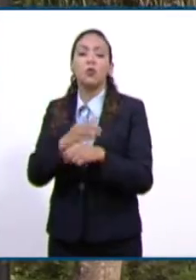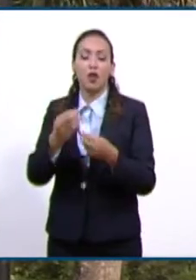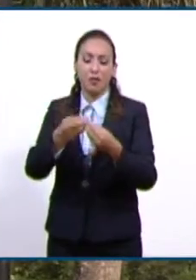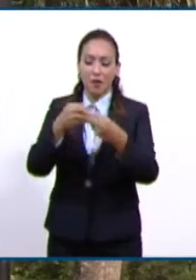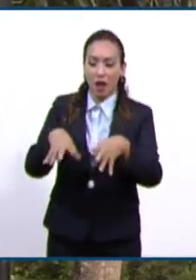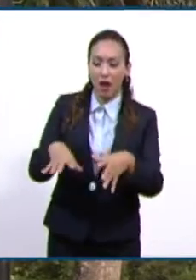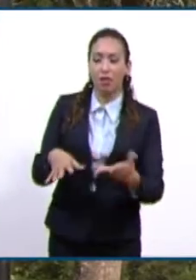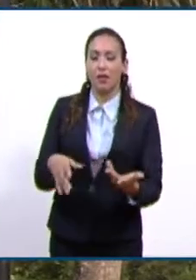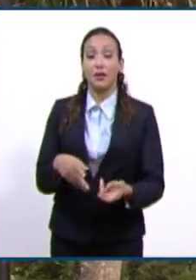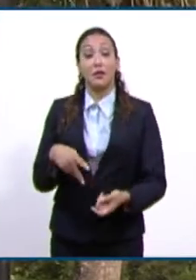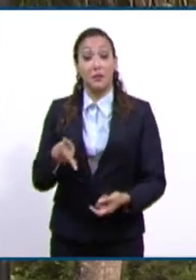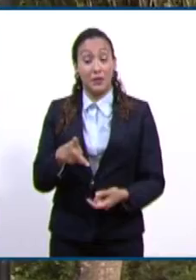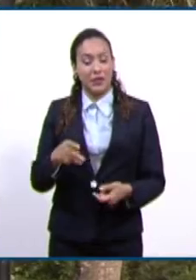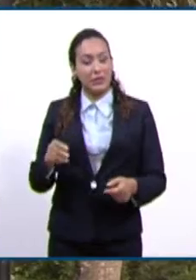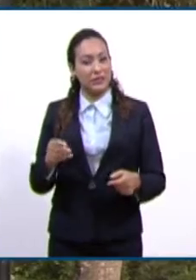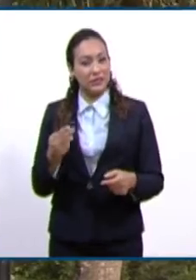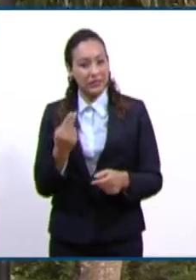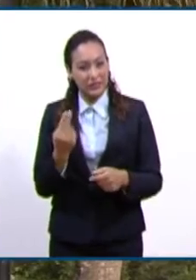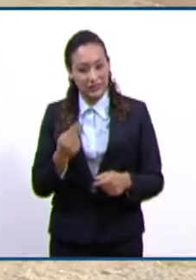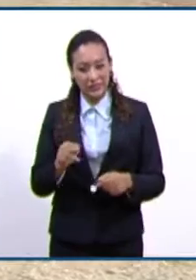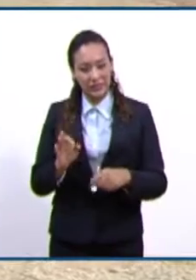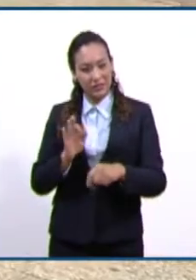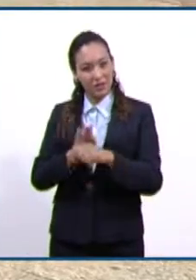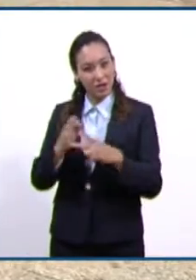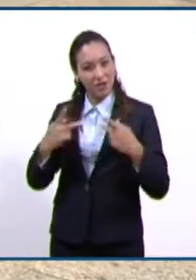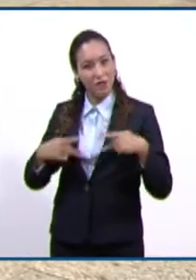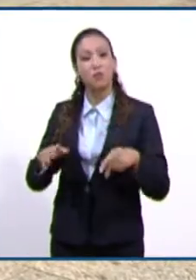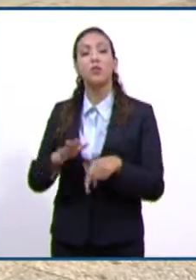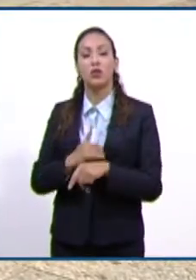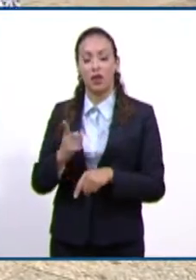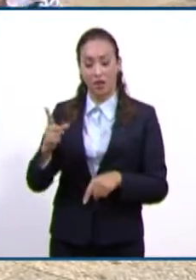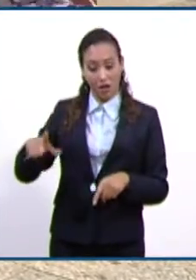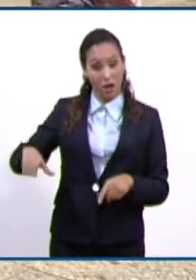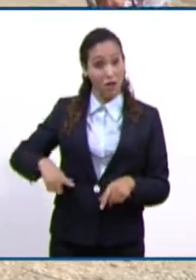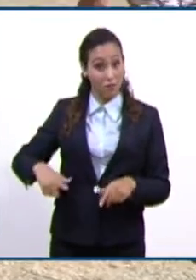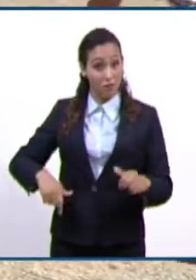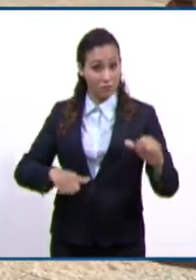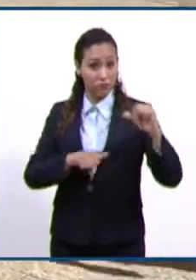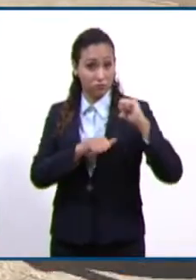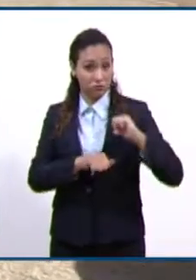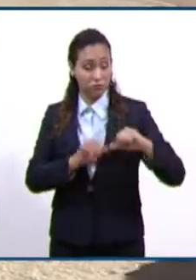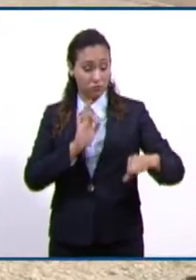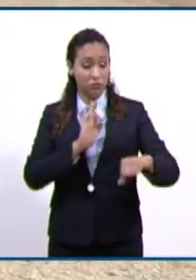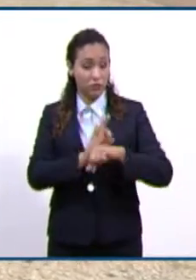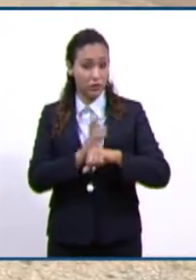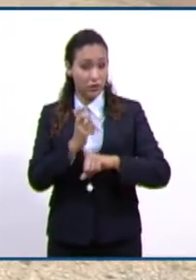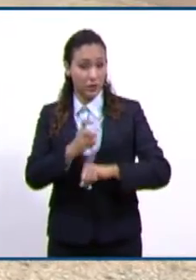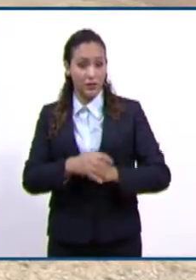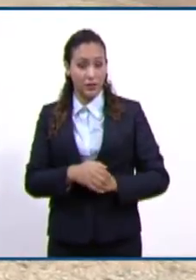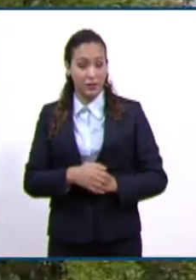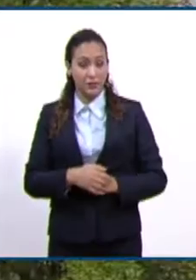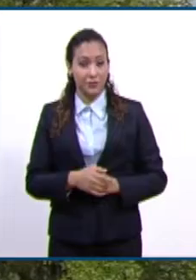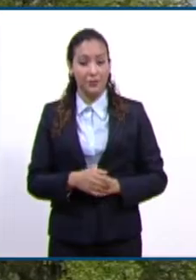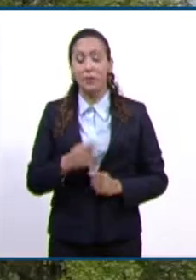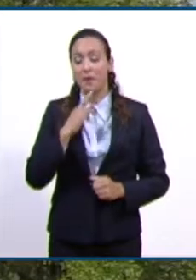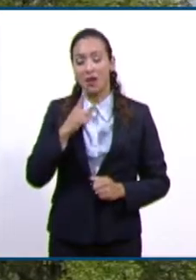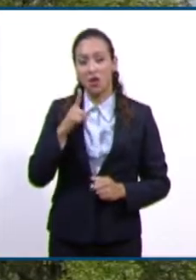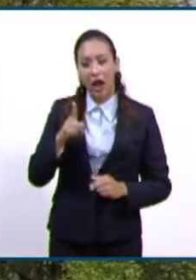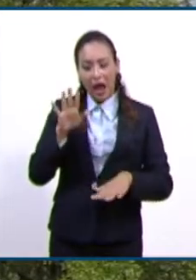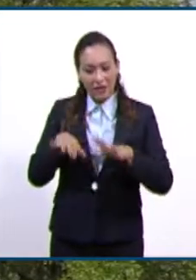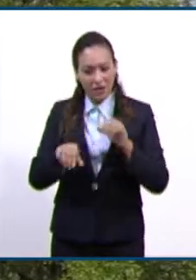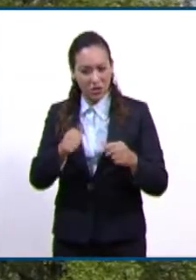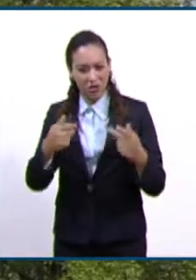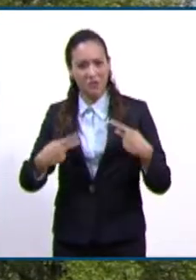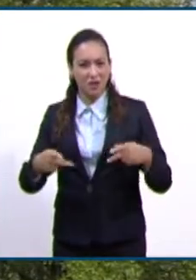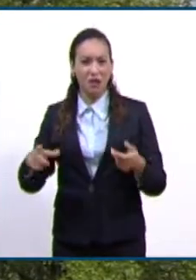afectado en un estado de total indefensión, ya que el Estado, que es el principal encargado de protegerla, usa su posición de manera abusiva para